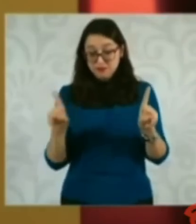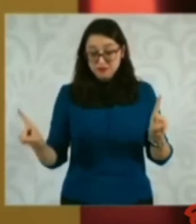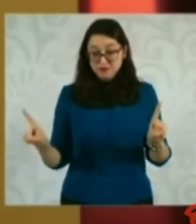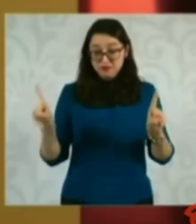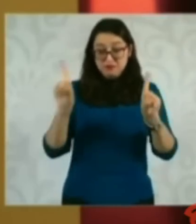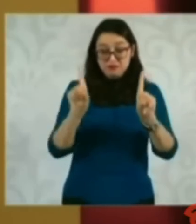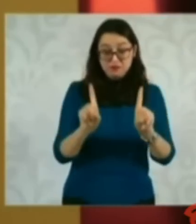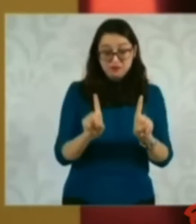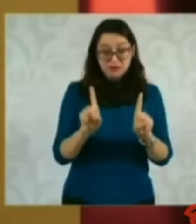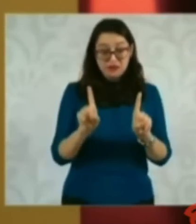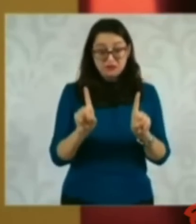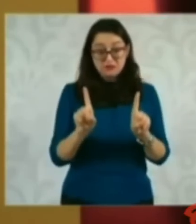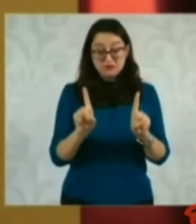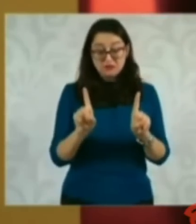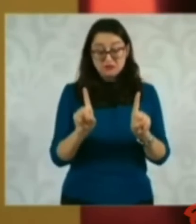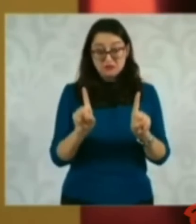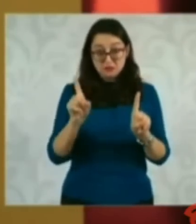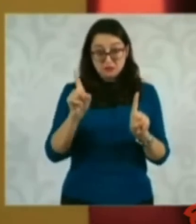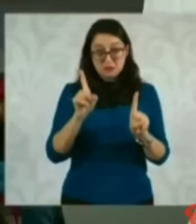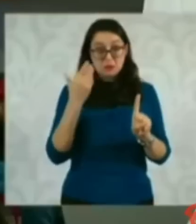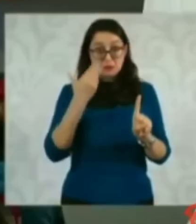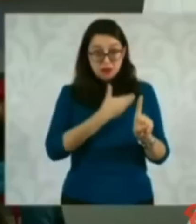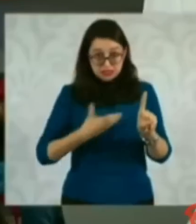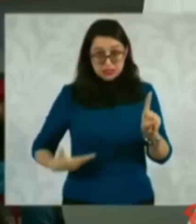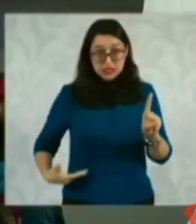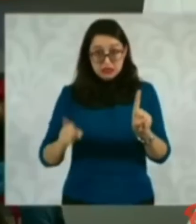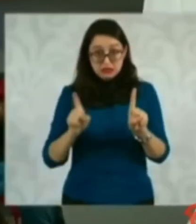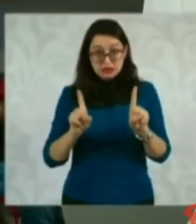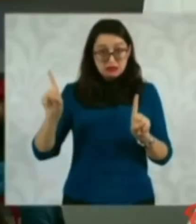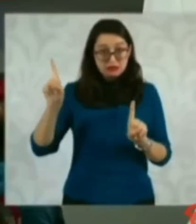su voluntad al presidente y no al revés.